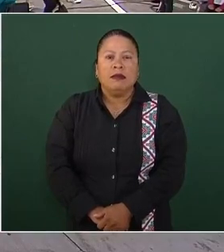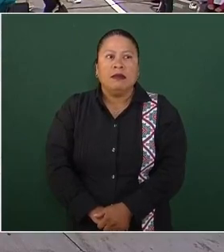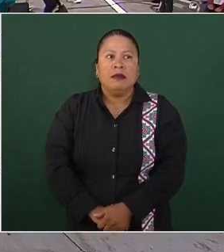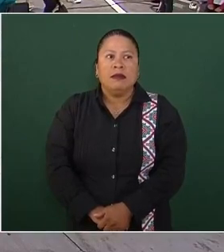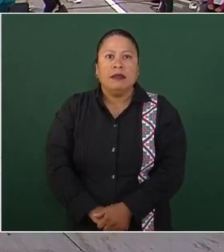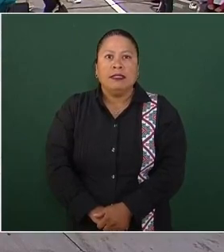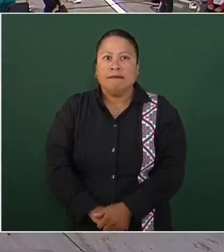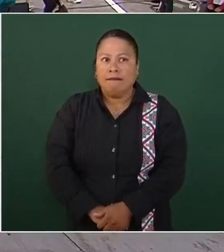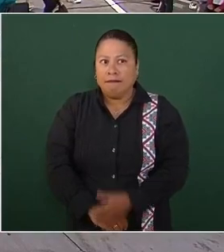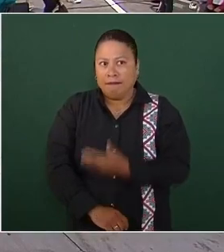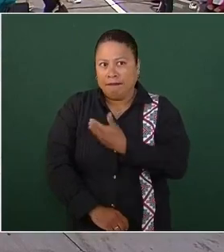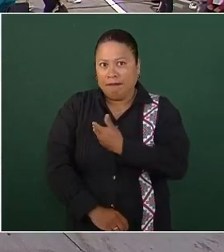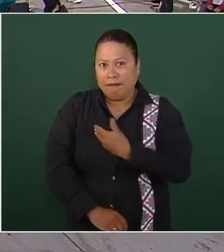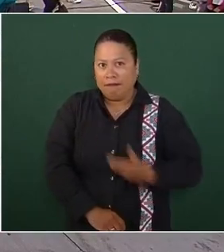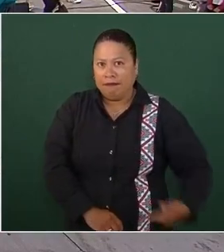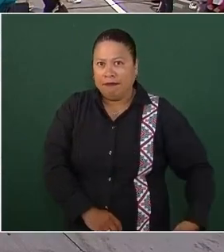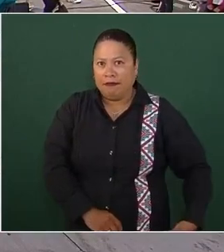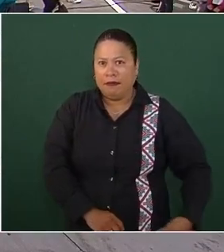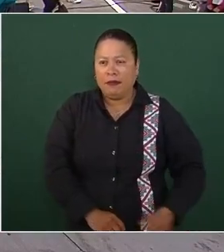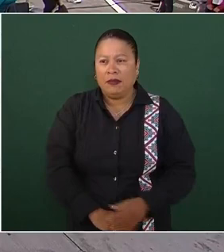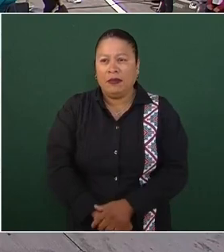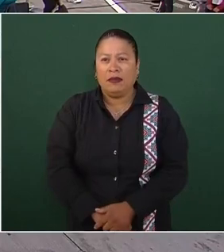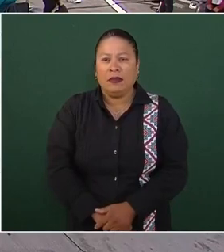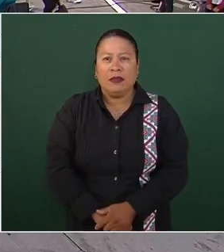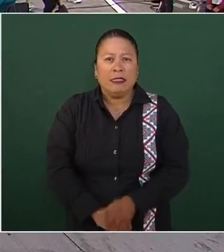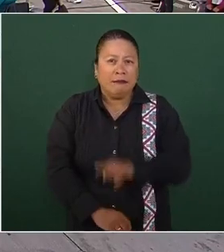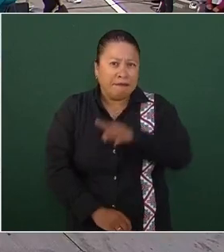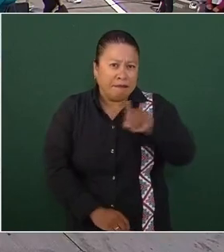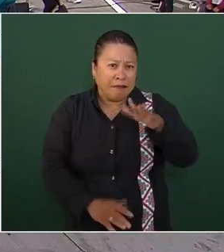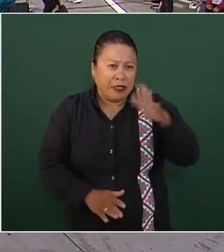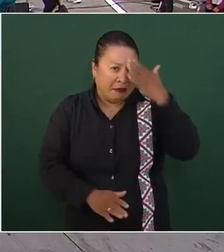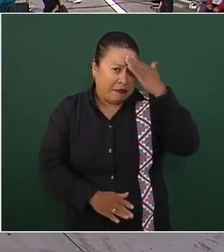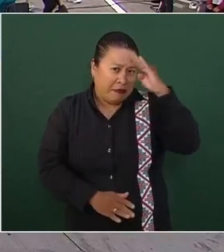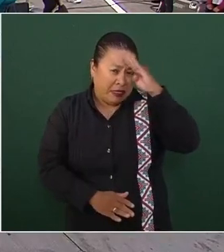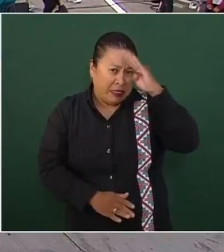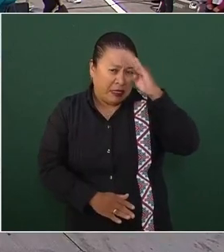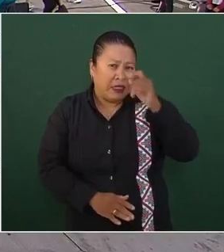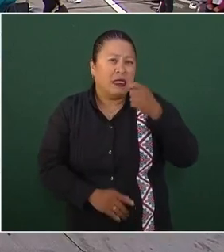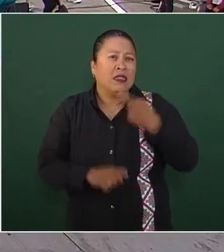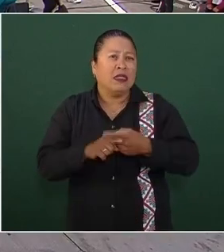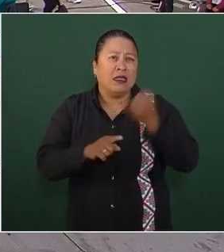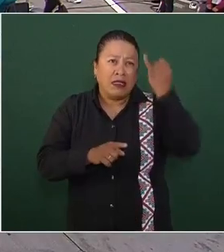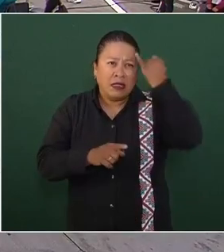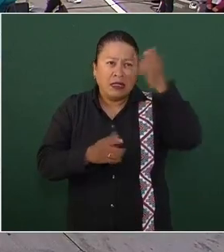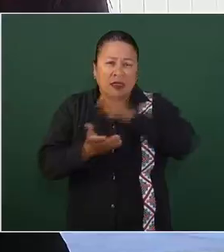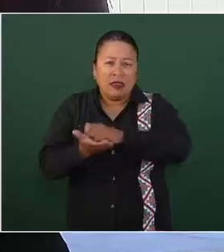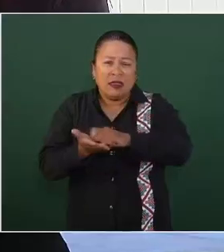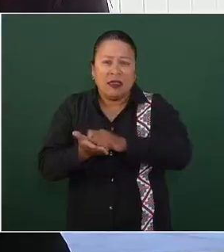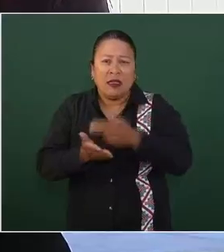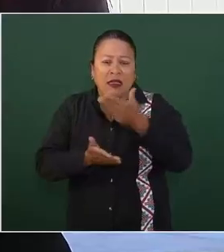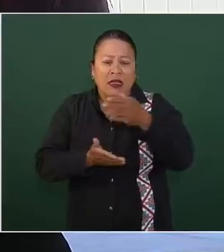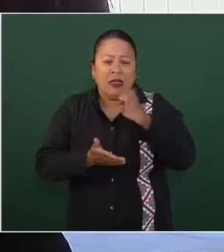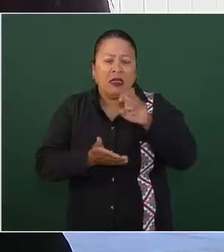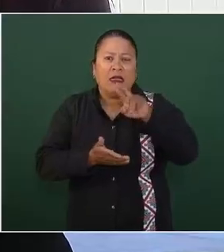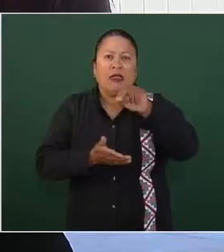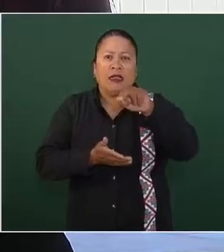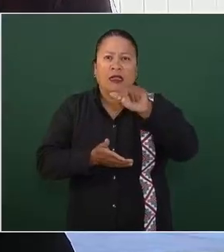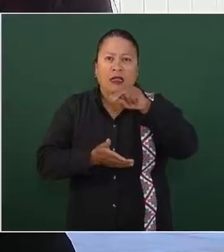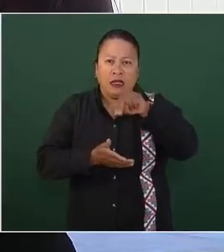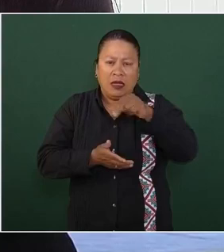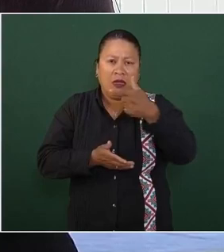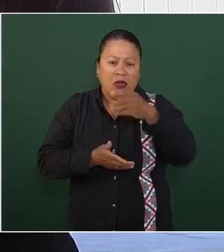señor presidente ha pensado en denunciar al escritor Hernán Gómez por lo que